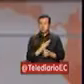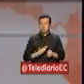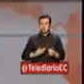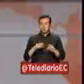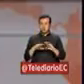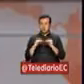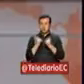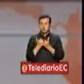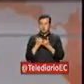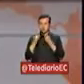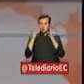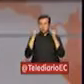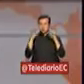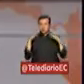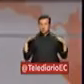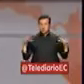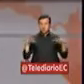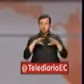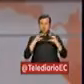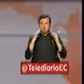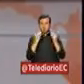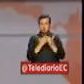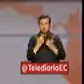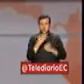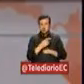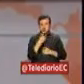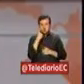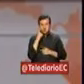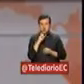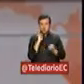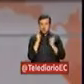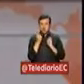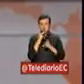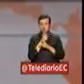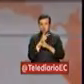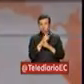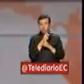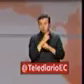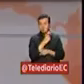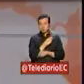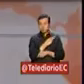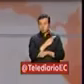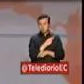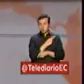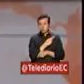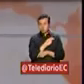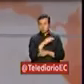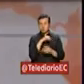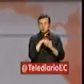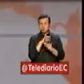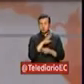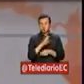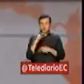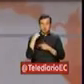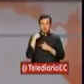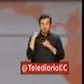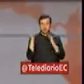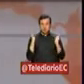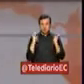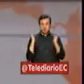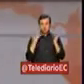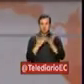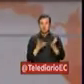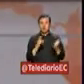comisión interventora, comisión que a su vez sustituye al Consejo Universitario en sus funciones en forma temporal. Se